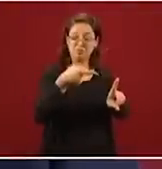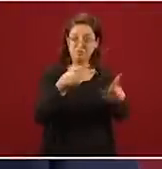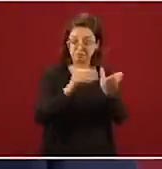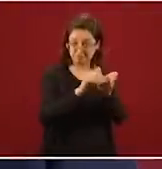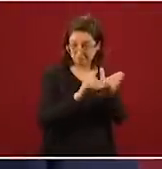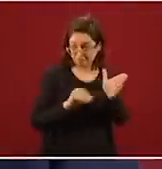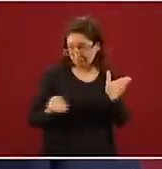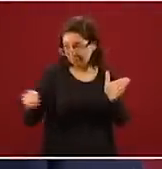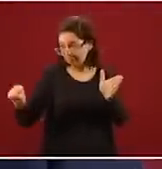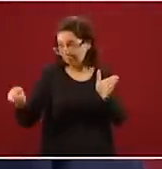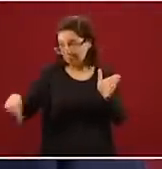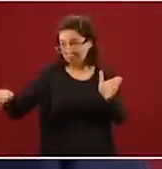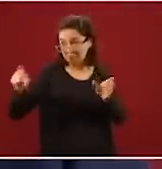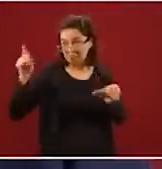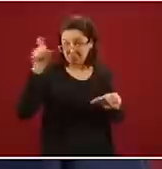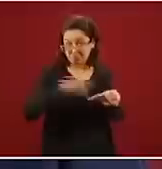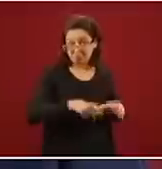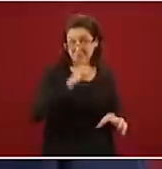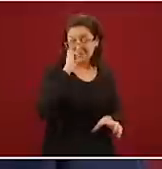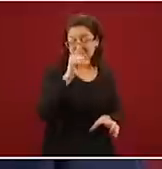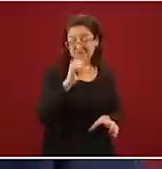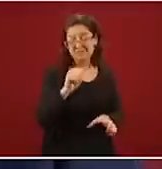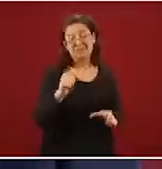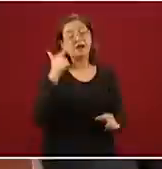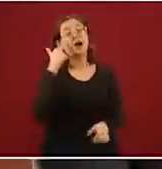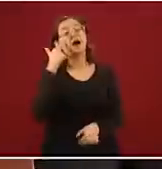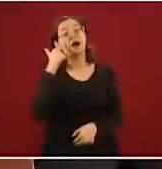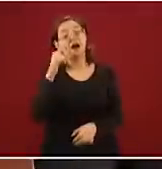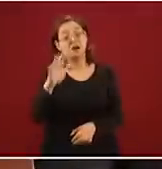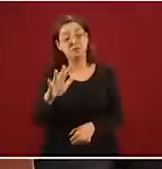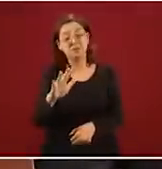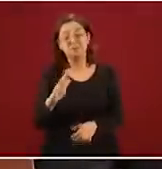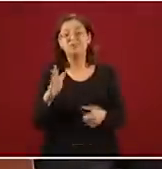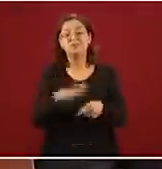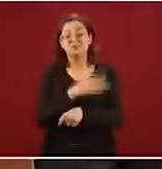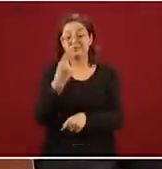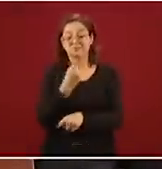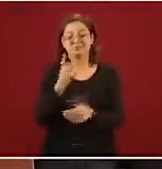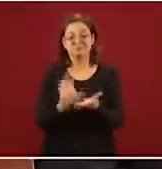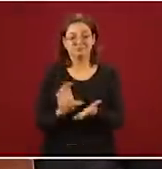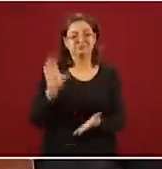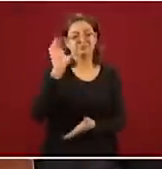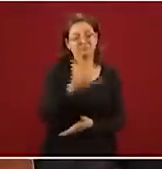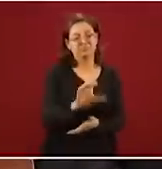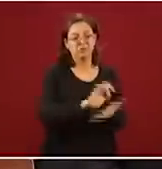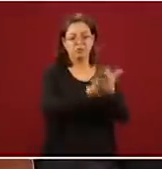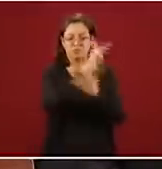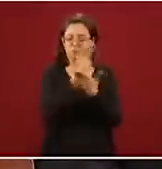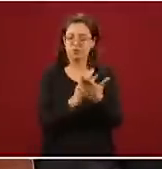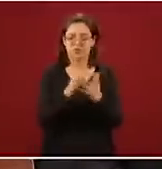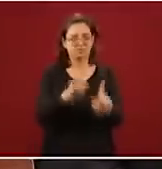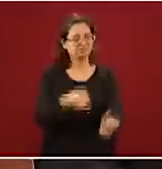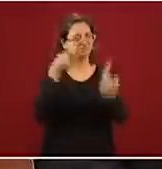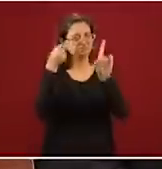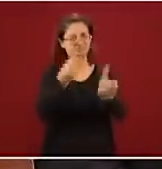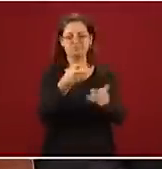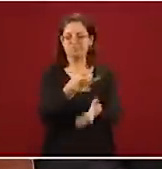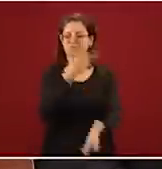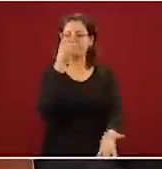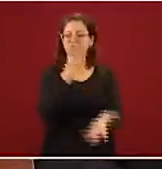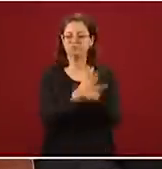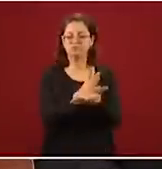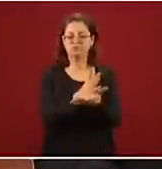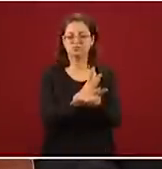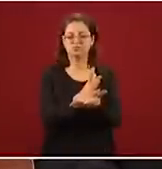constatar de que ese recurso adicional se va a aplicar para el propósito de